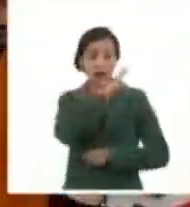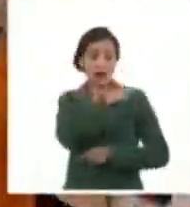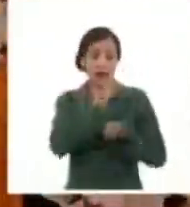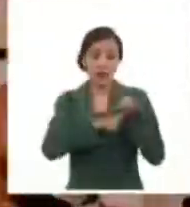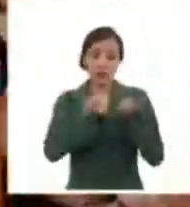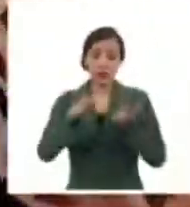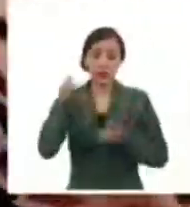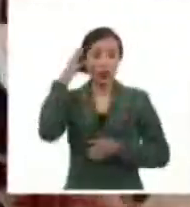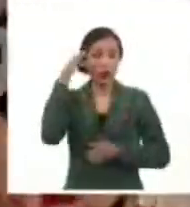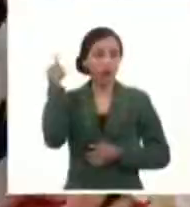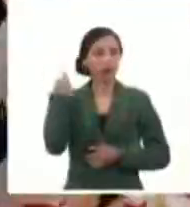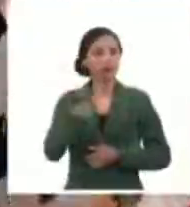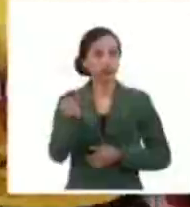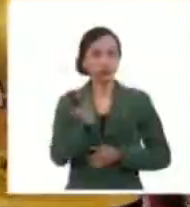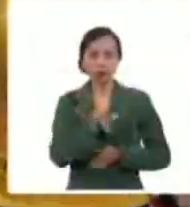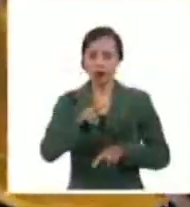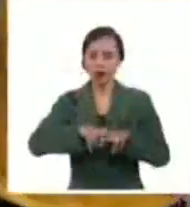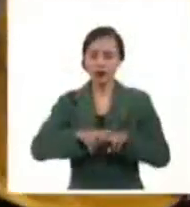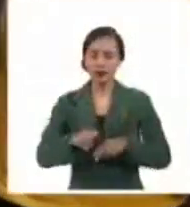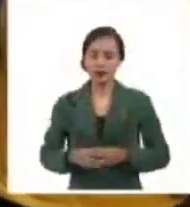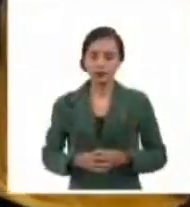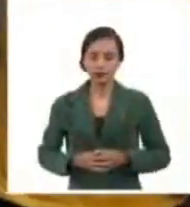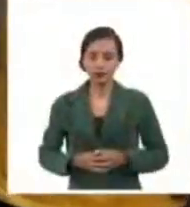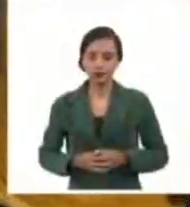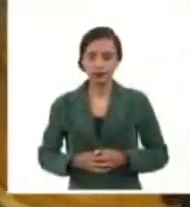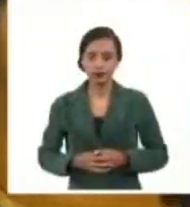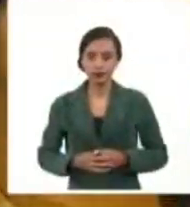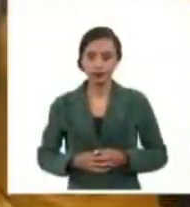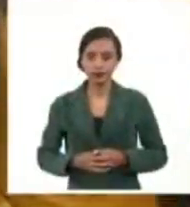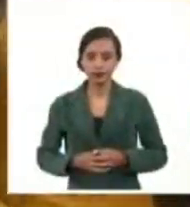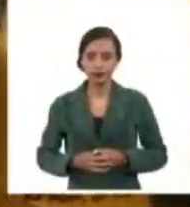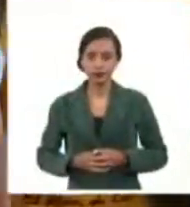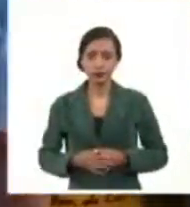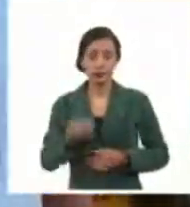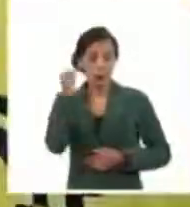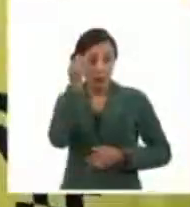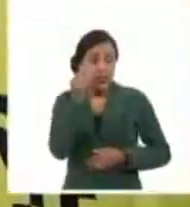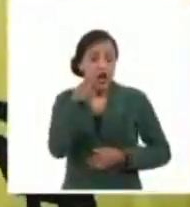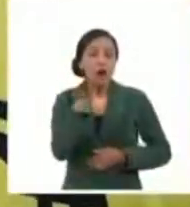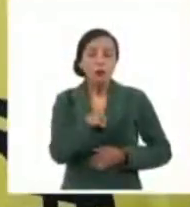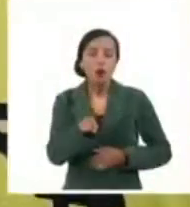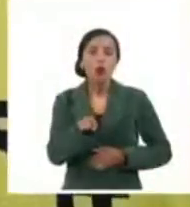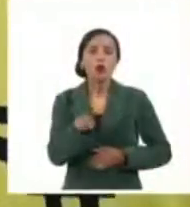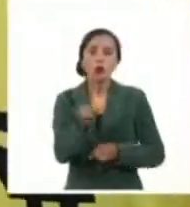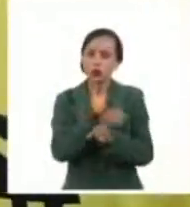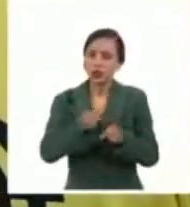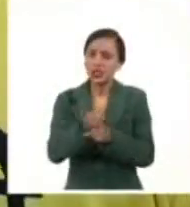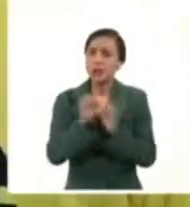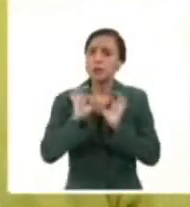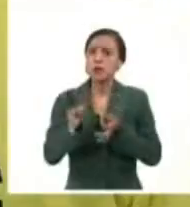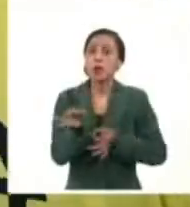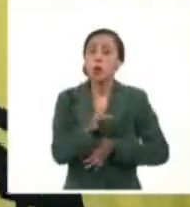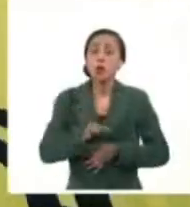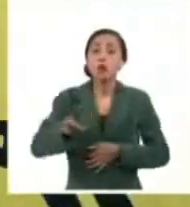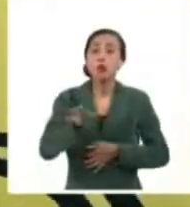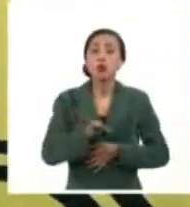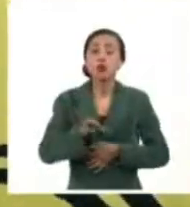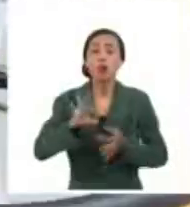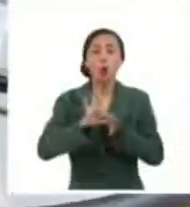y el gobierno en la capital. La experiencia se espera extender próximamente al municipio de